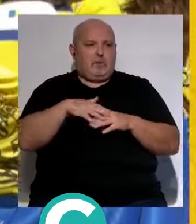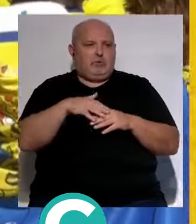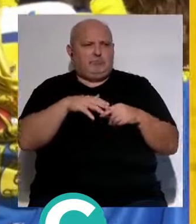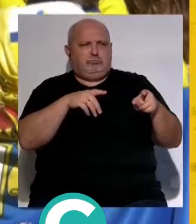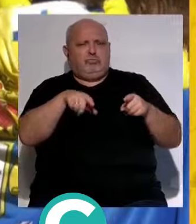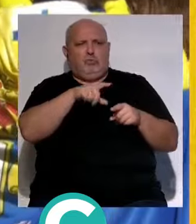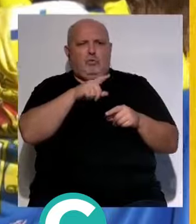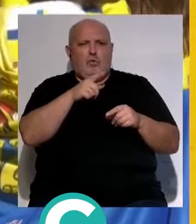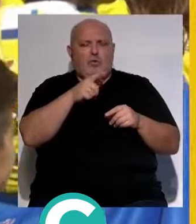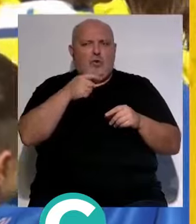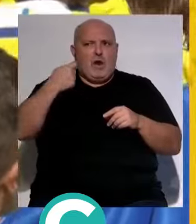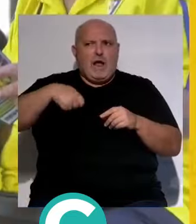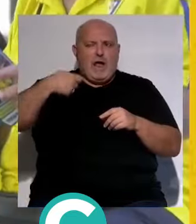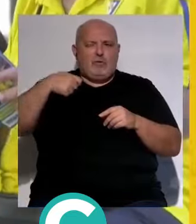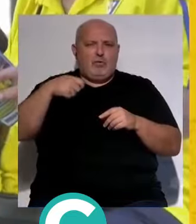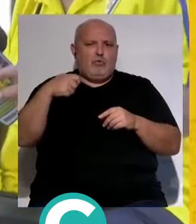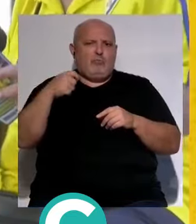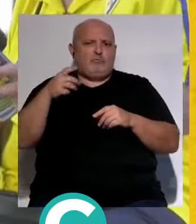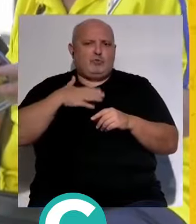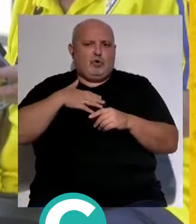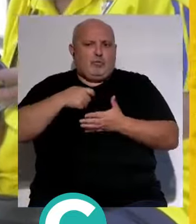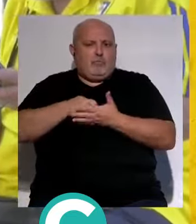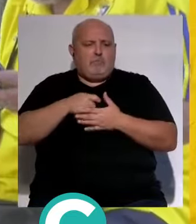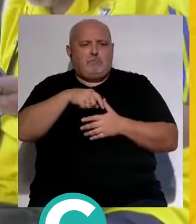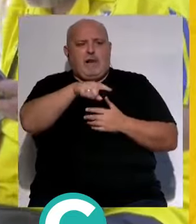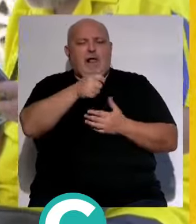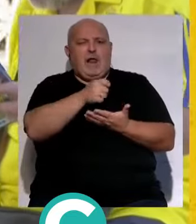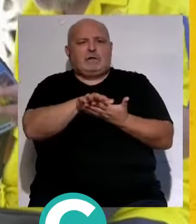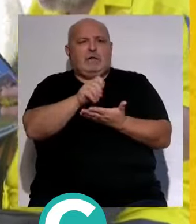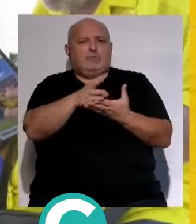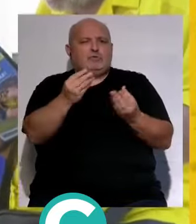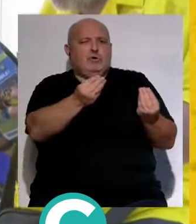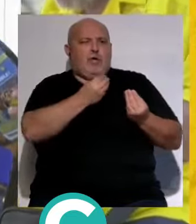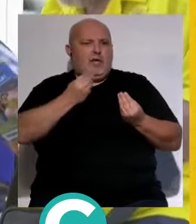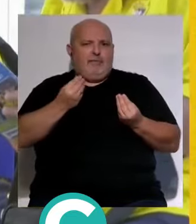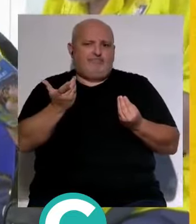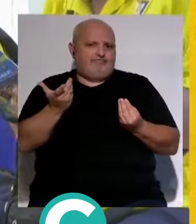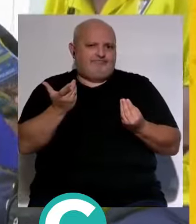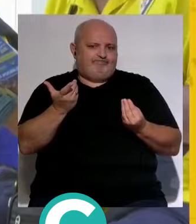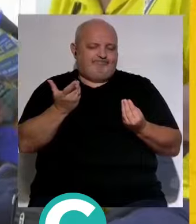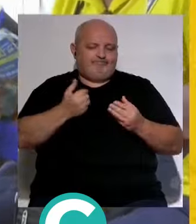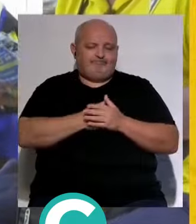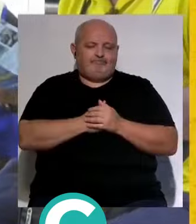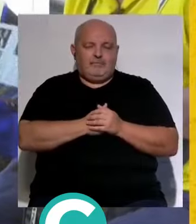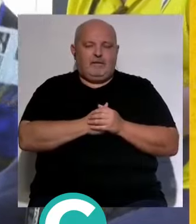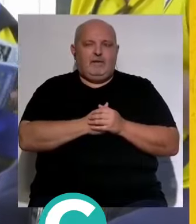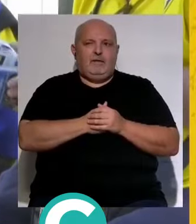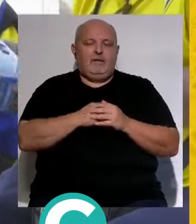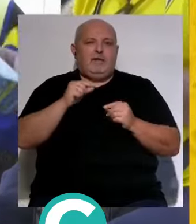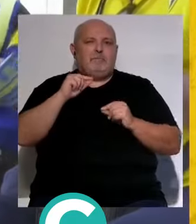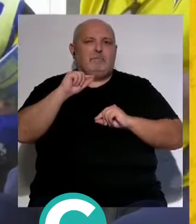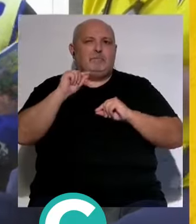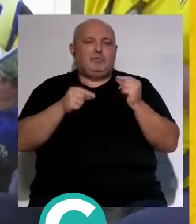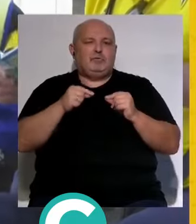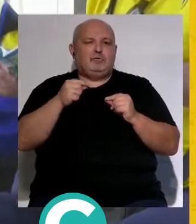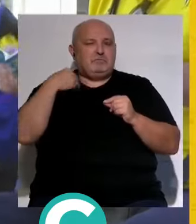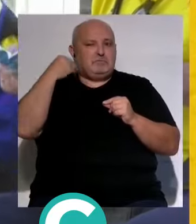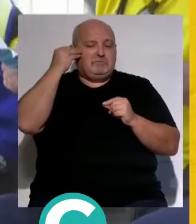los precios altos porque mucha gente paga poco. Yo no creo que en el presupuesto del Cádiz tenga tanta